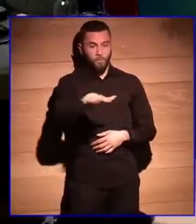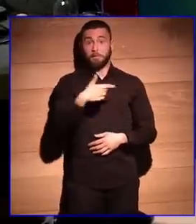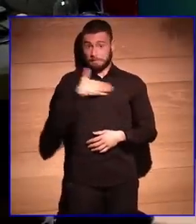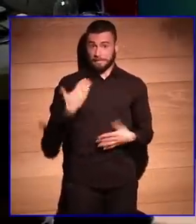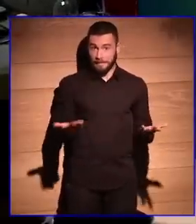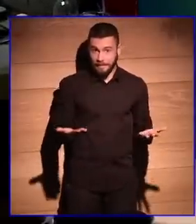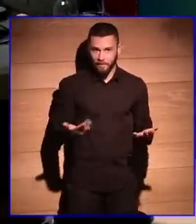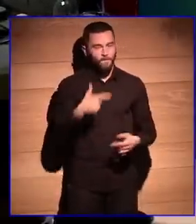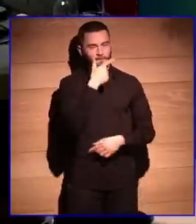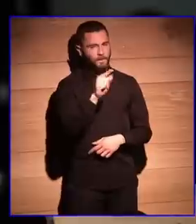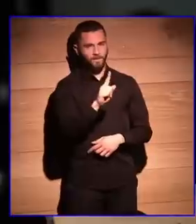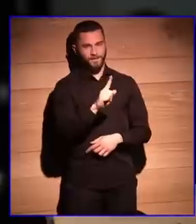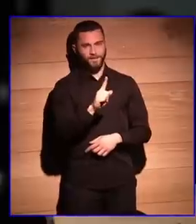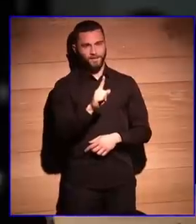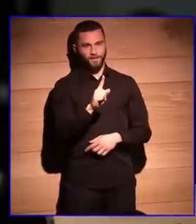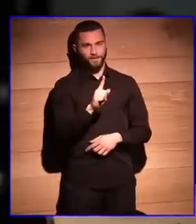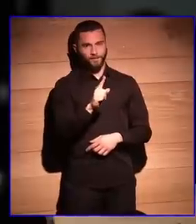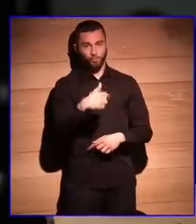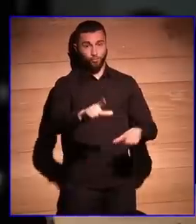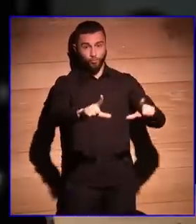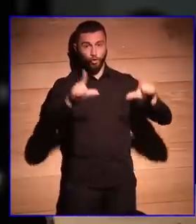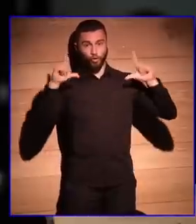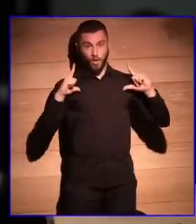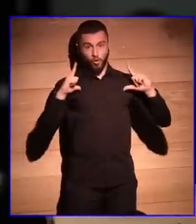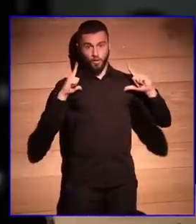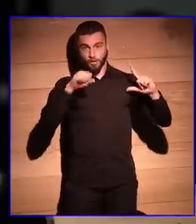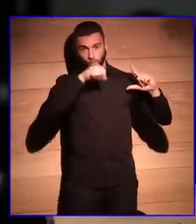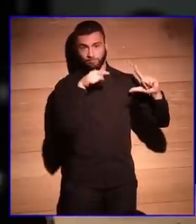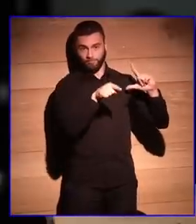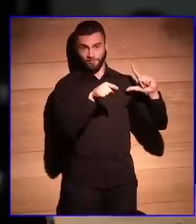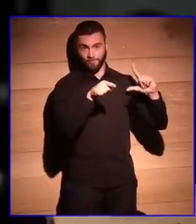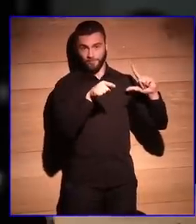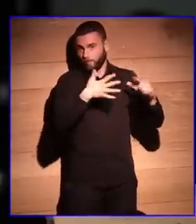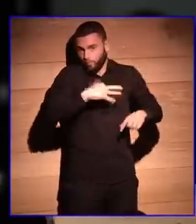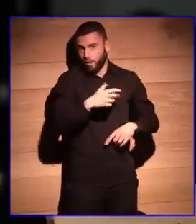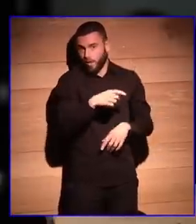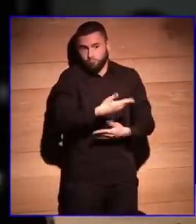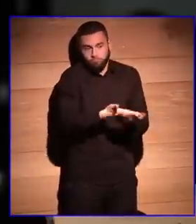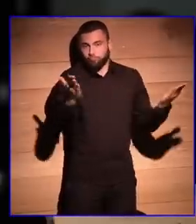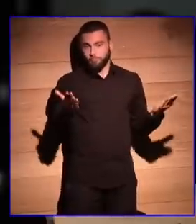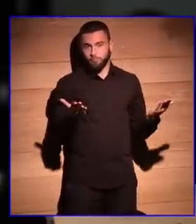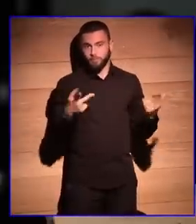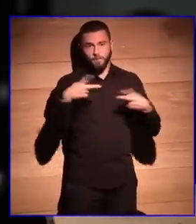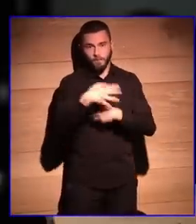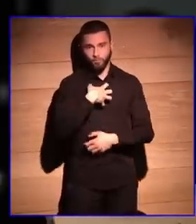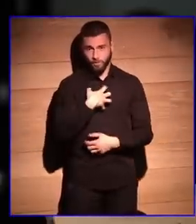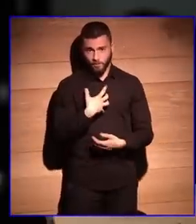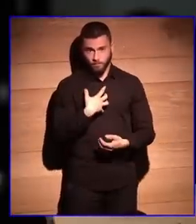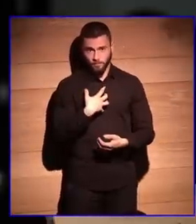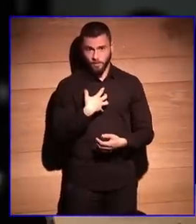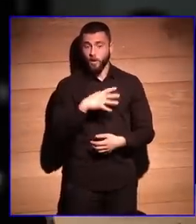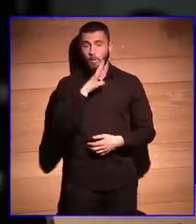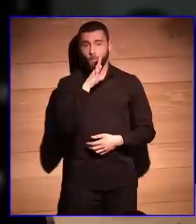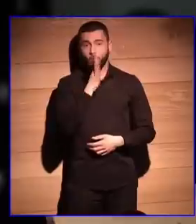No es tan sencillo. Vas con el protagonista. Vas con el protagonista y puede ser quien sea. Y es inevitable. Porque